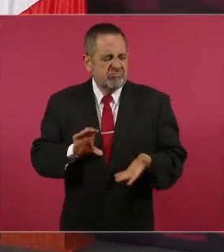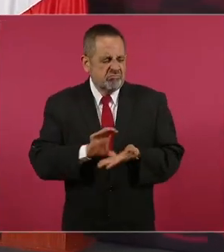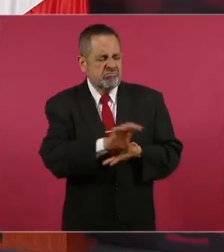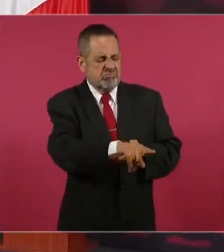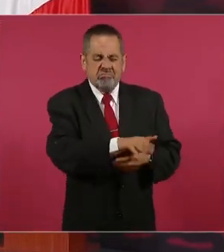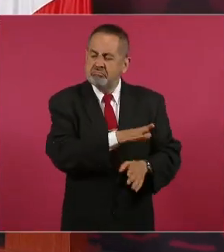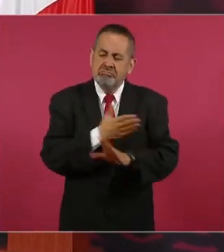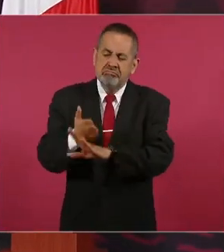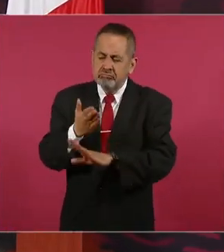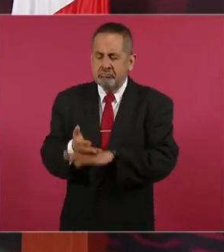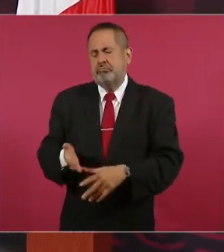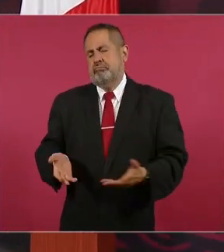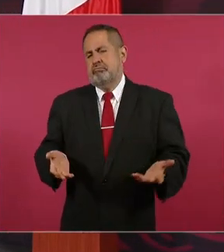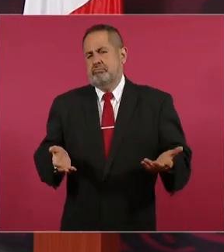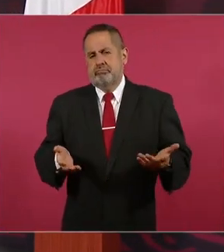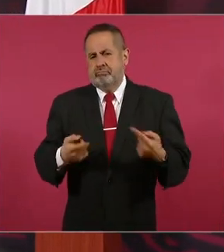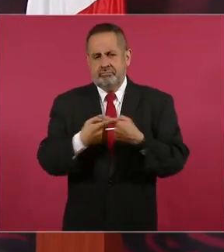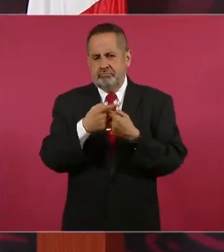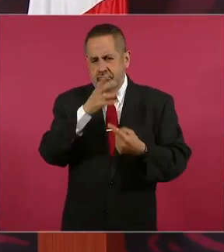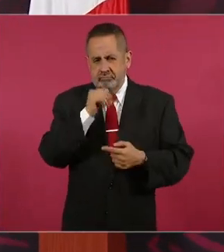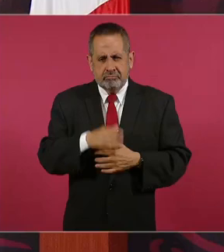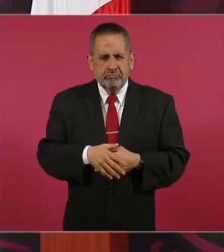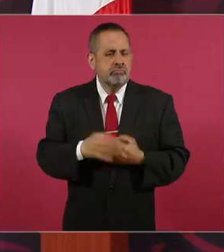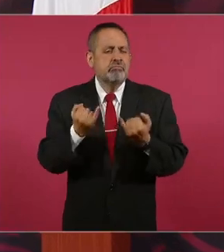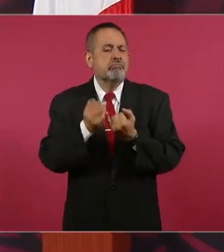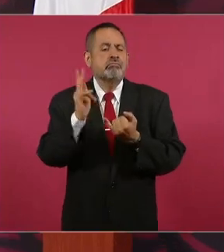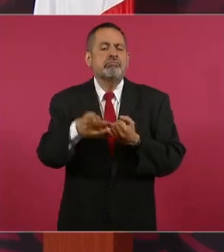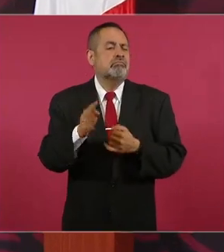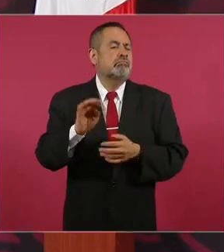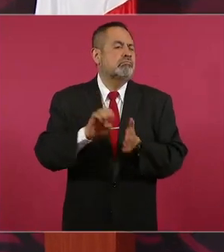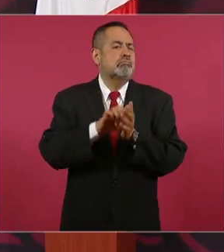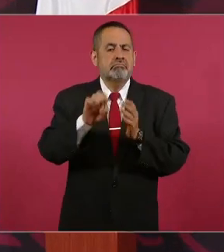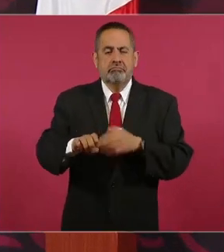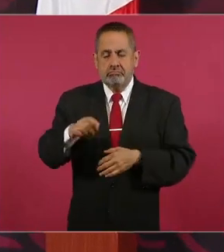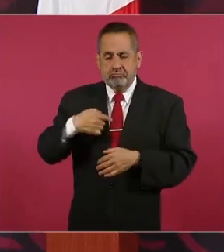Es como si nosotros mandáramos dinero